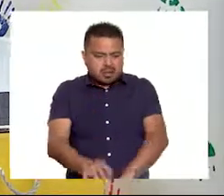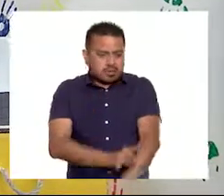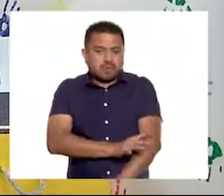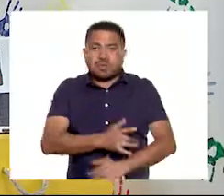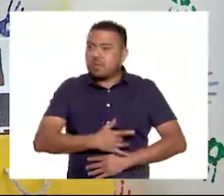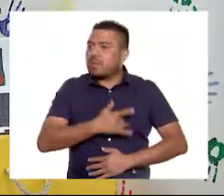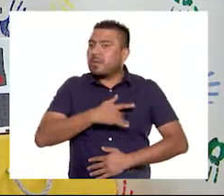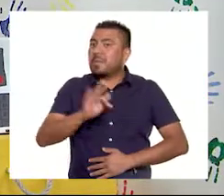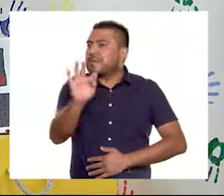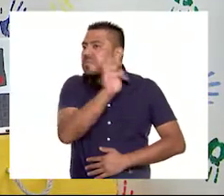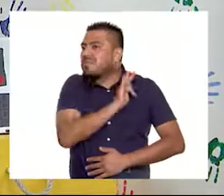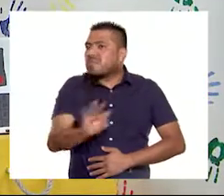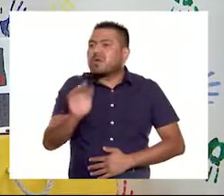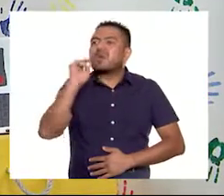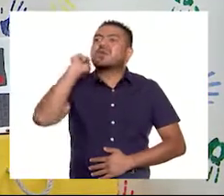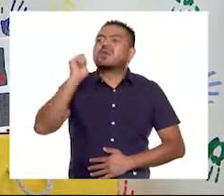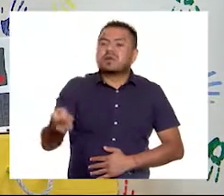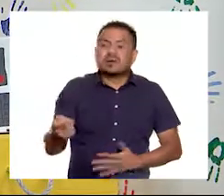que podía haber sido